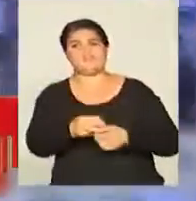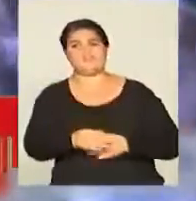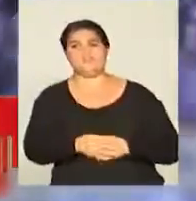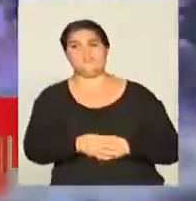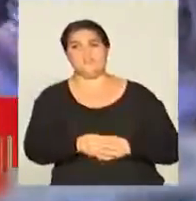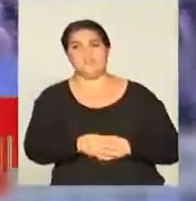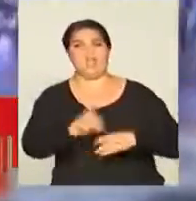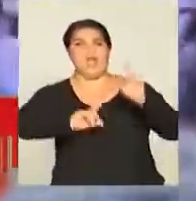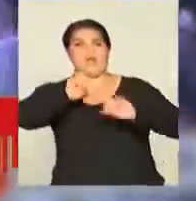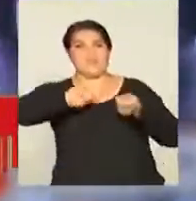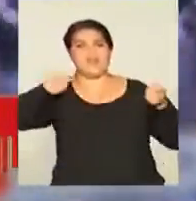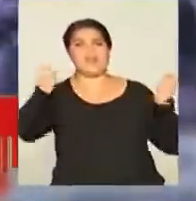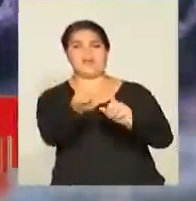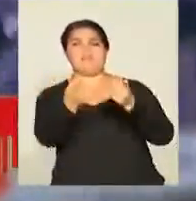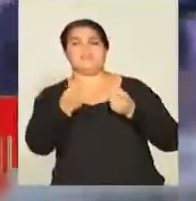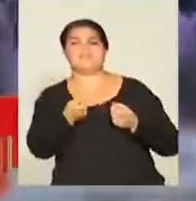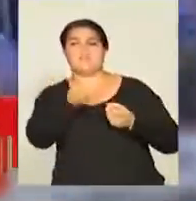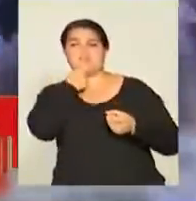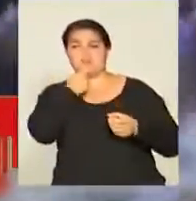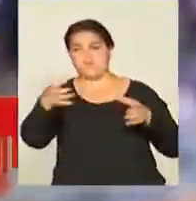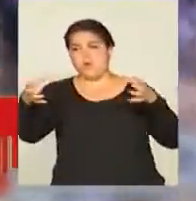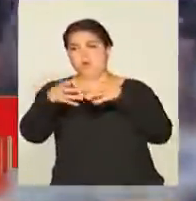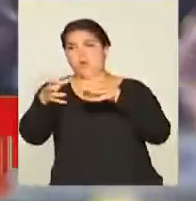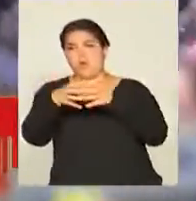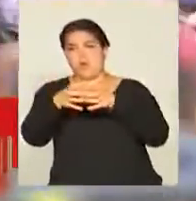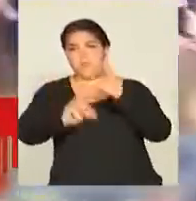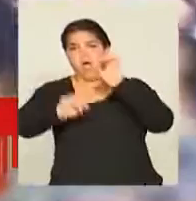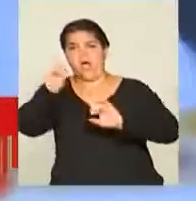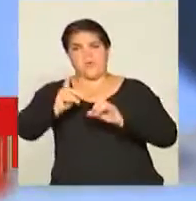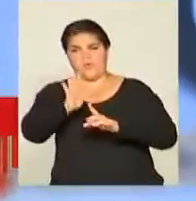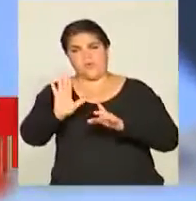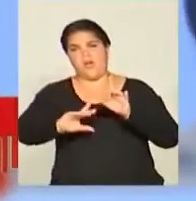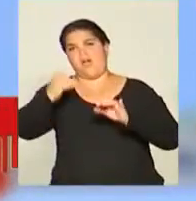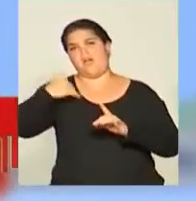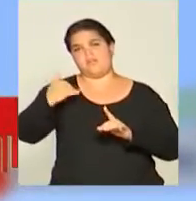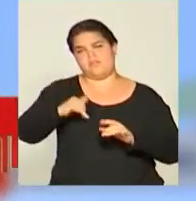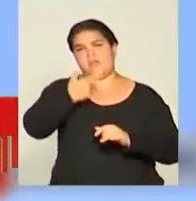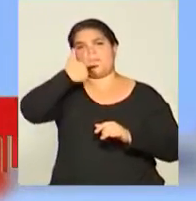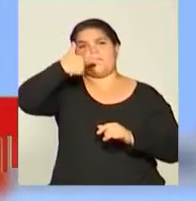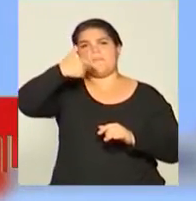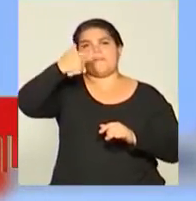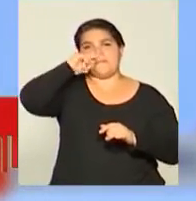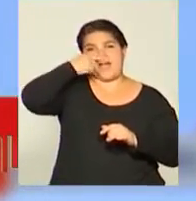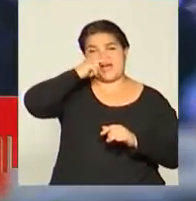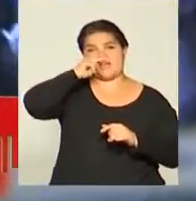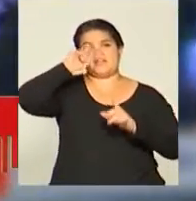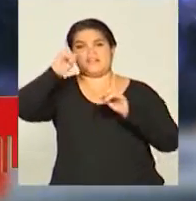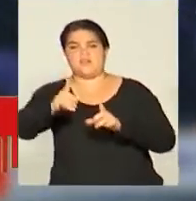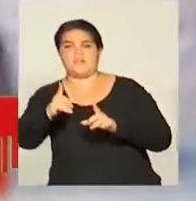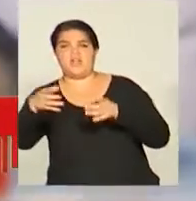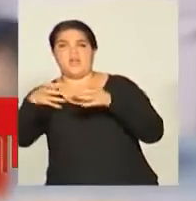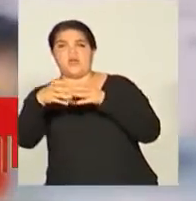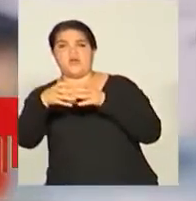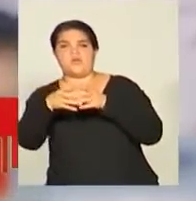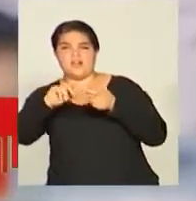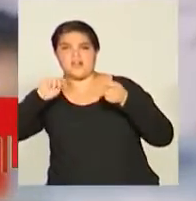que estaba pidiendo mucha gente, el grueso, el votante promedio de Macri, del Frente Renovador, que le terminó dando los votos a Macri en